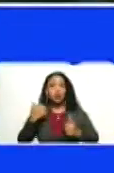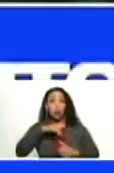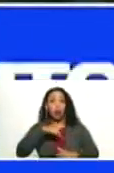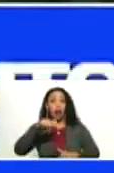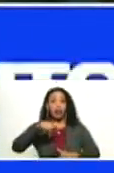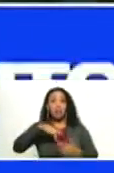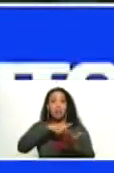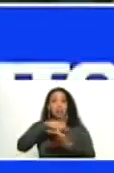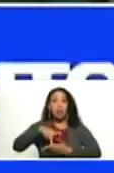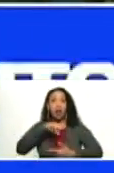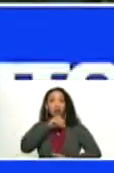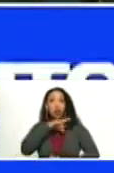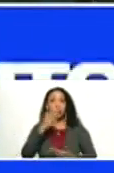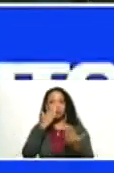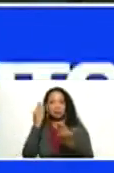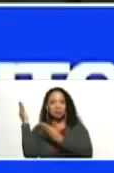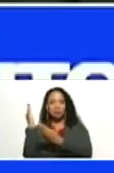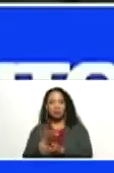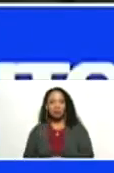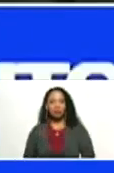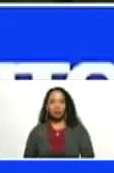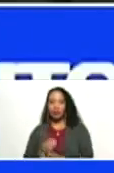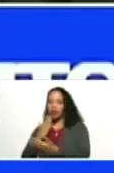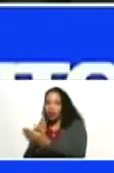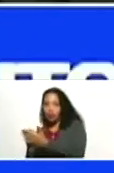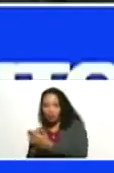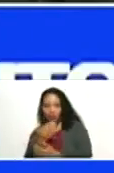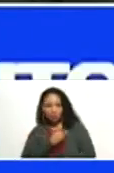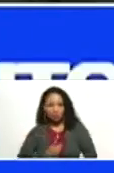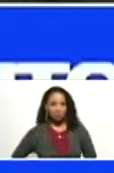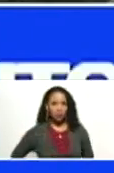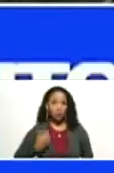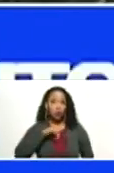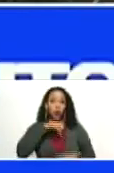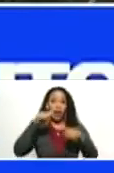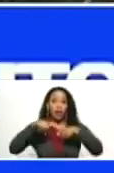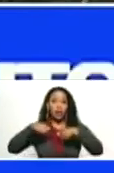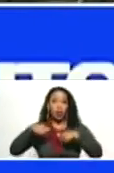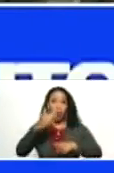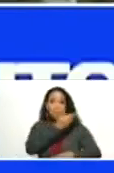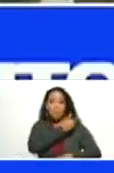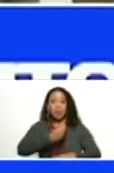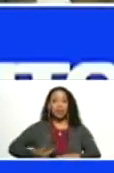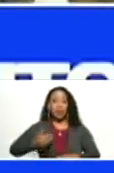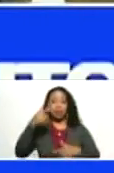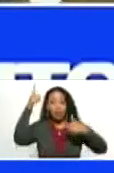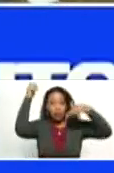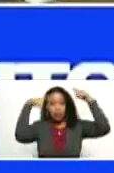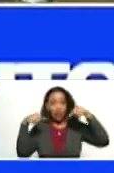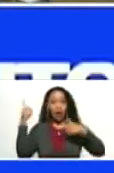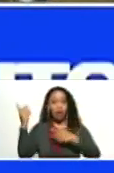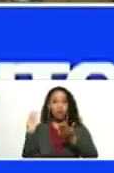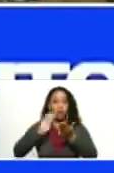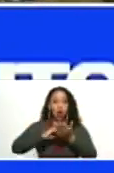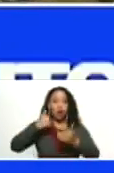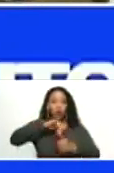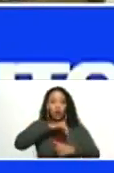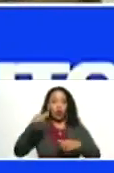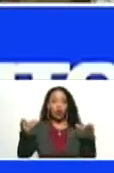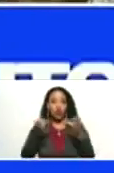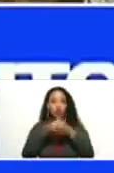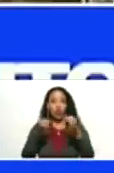parte de la historia. Adelante, gobernador. Gracias, presidente. Todo esto se lo debemos al comandante Hugo Chávez y a usted, que han sembrado en nuestra